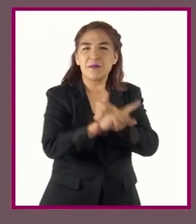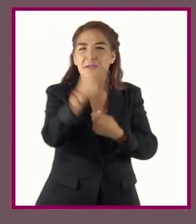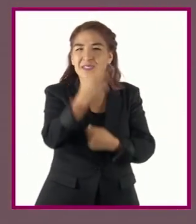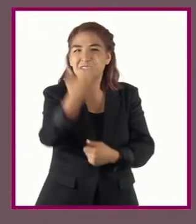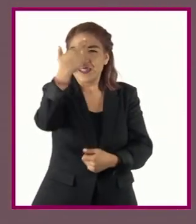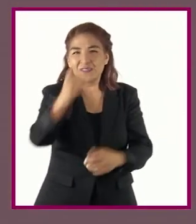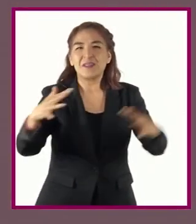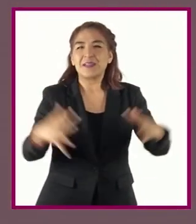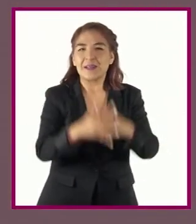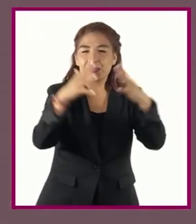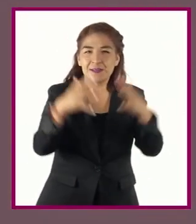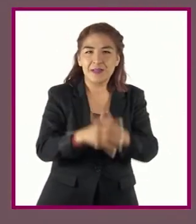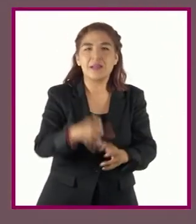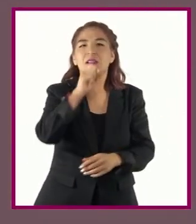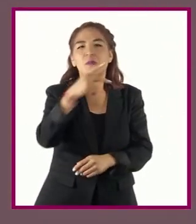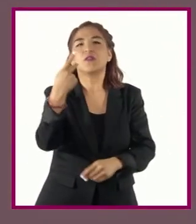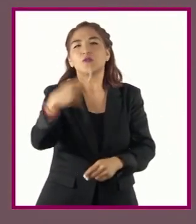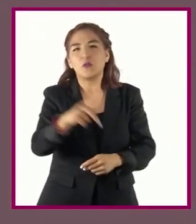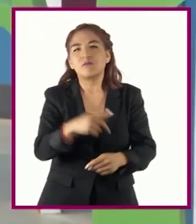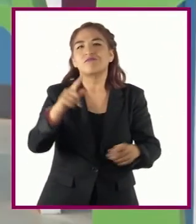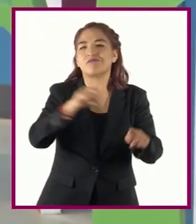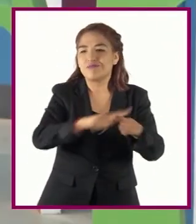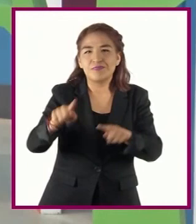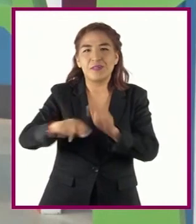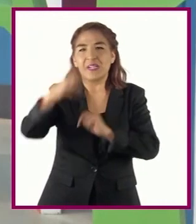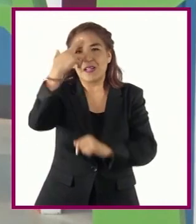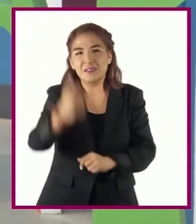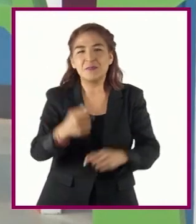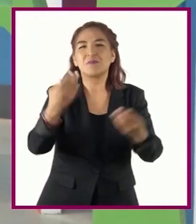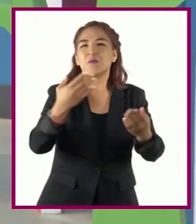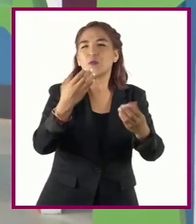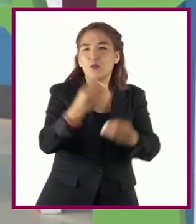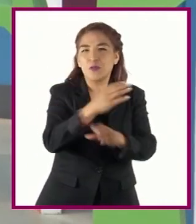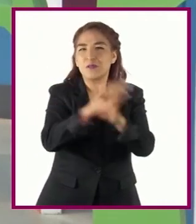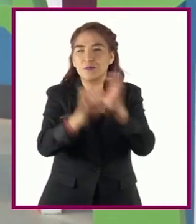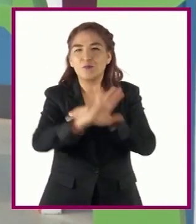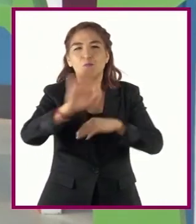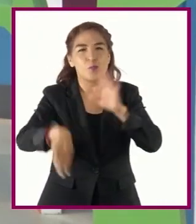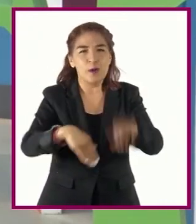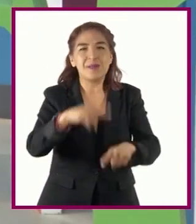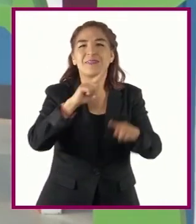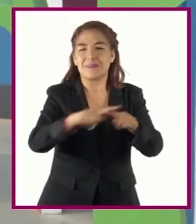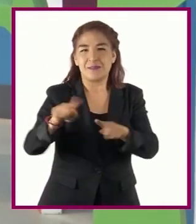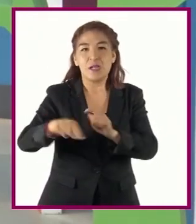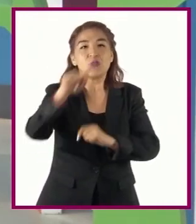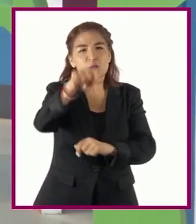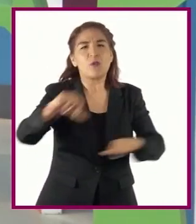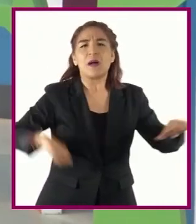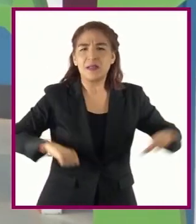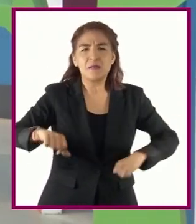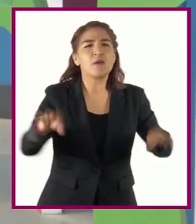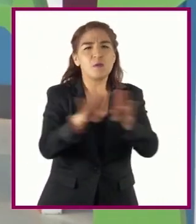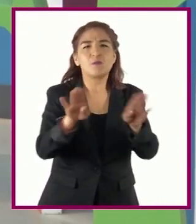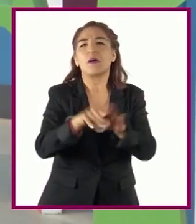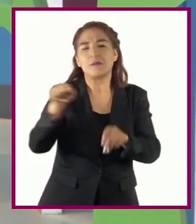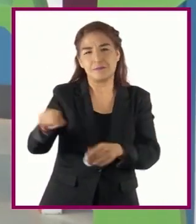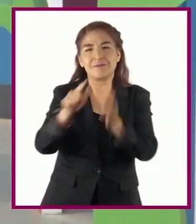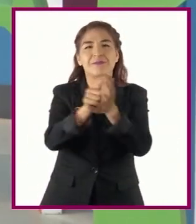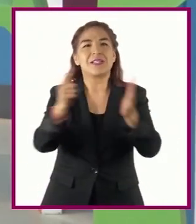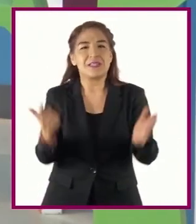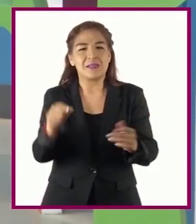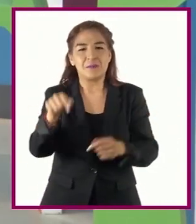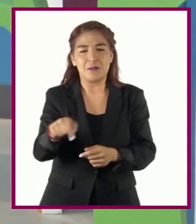originaron, así como en sus consecuencias. Recuerden que para realizar este reto pueden recurrir a su libro de